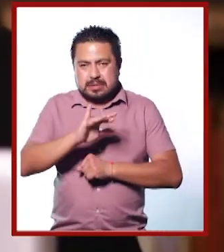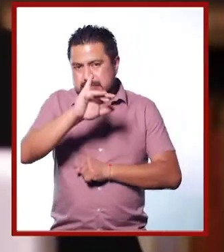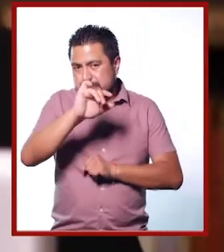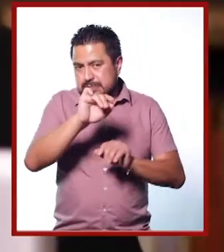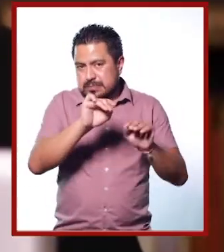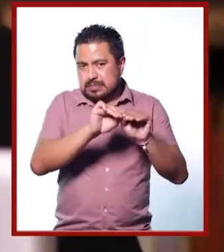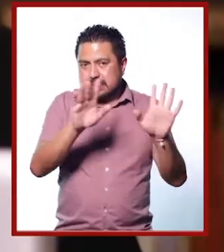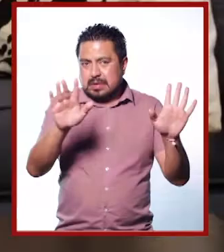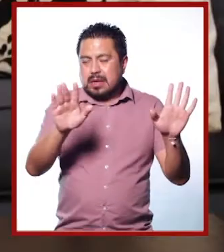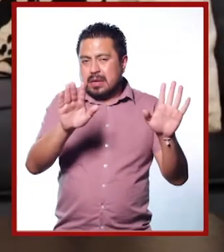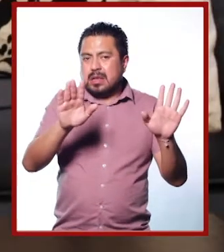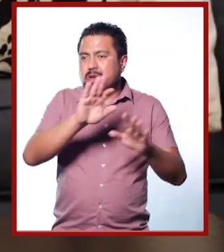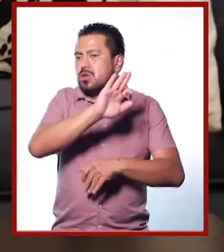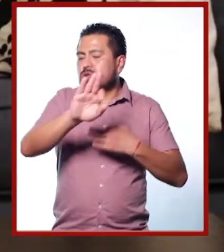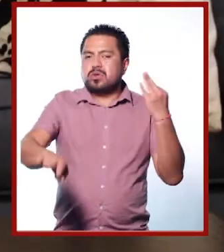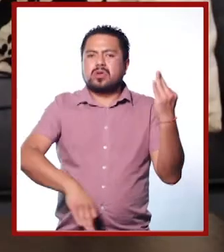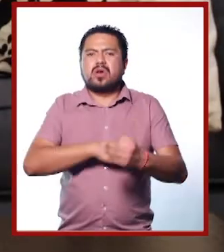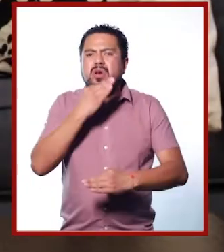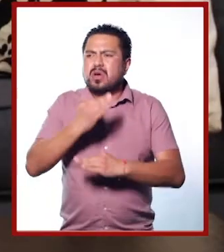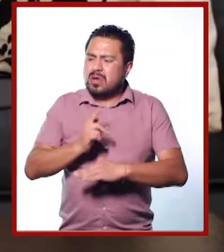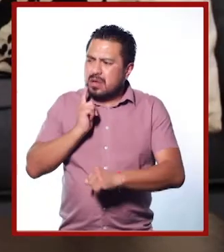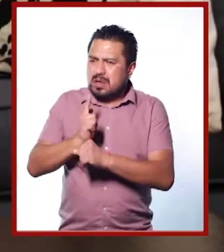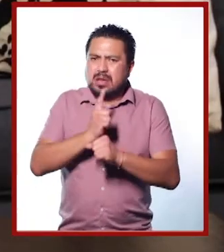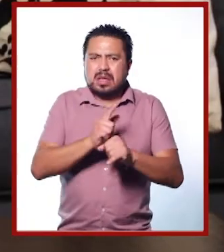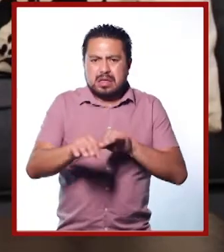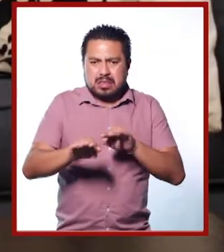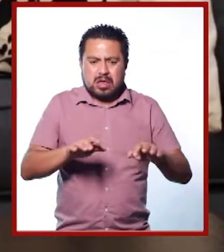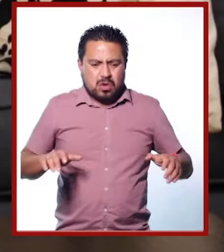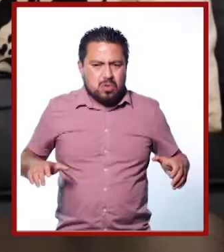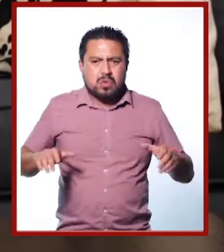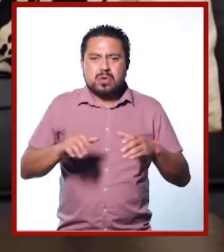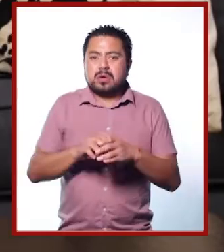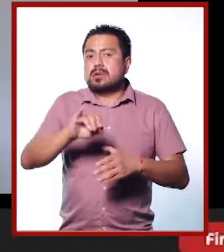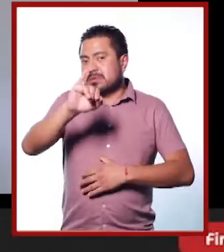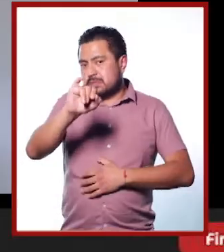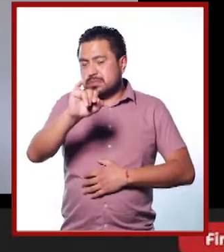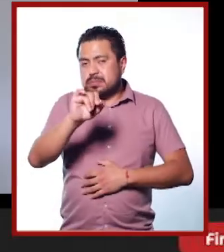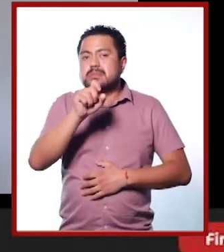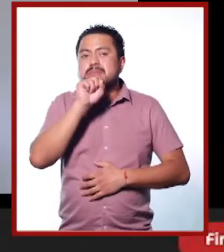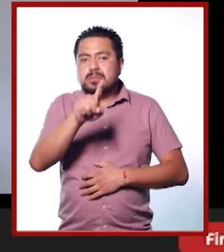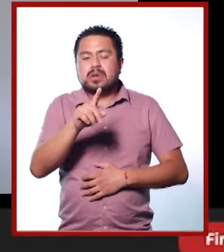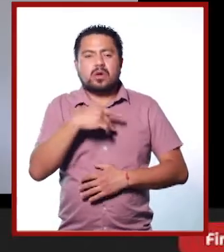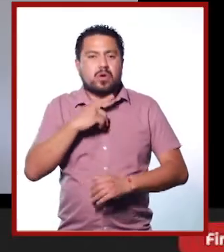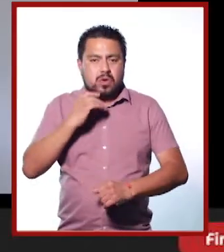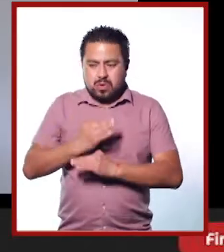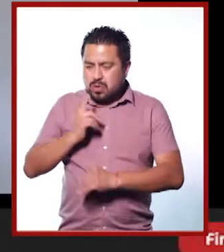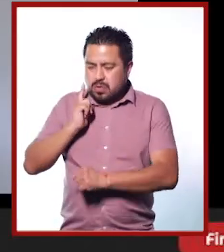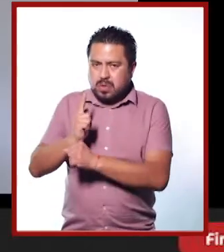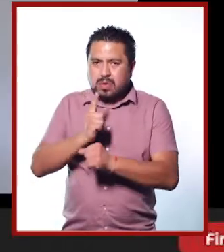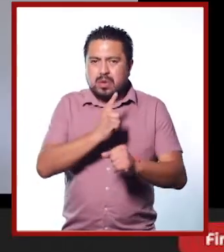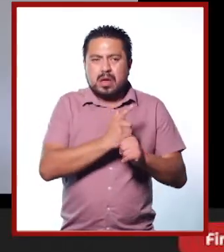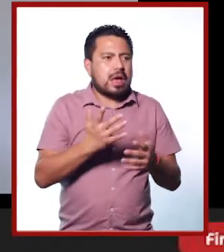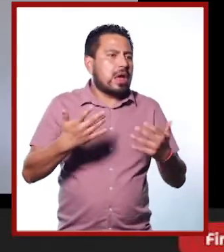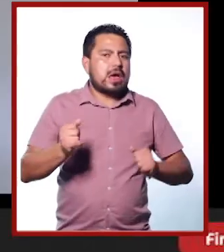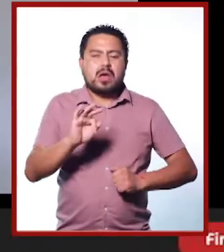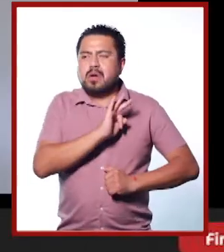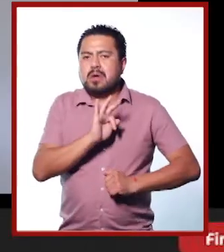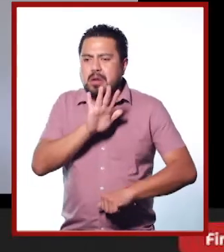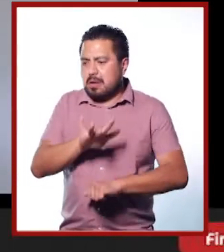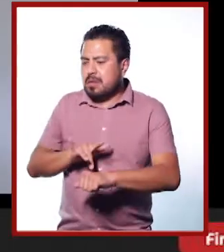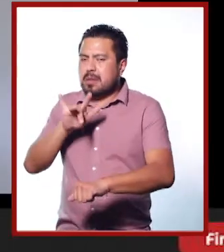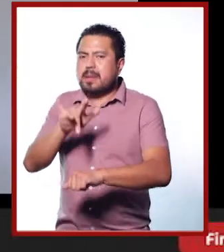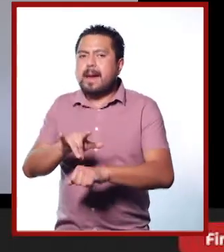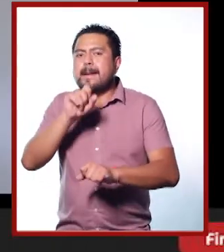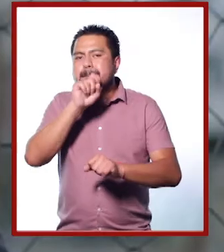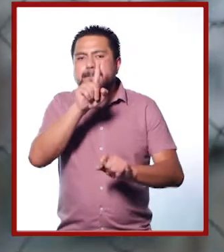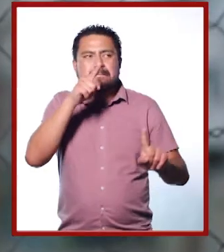sea, literalmente Sí, de todos. por lo que ves, un trabajo en conjunto, ¿verdad? Por supuesto. Y también si yo estoy viendo que hay algo que yo ya no puedo